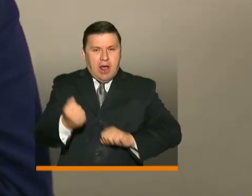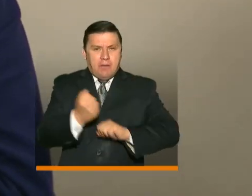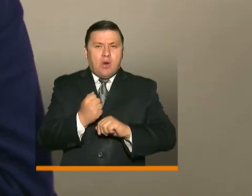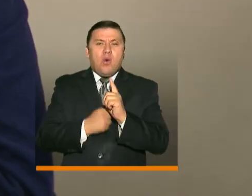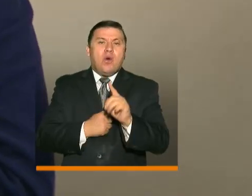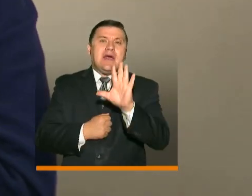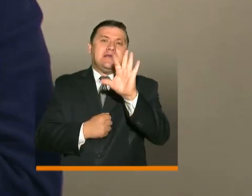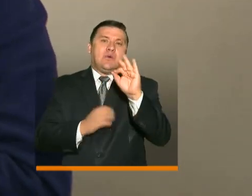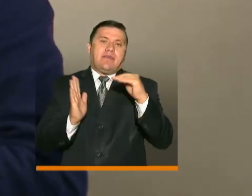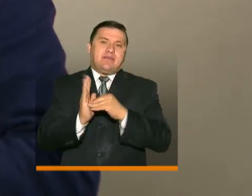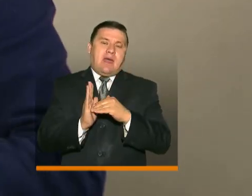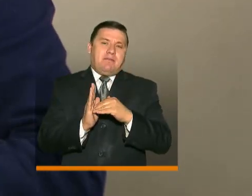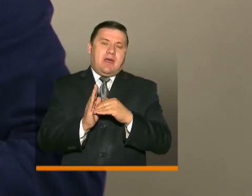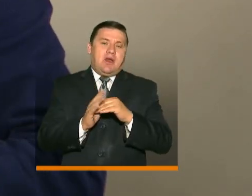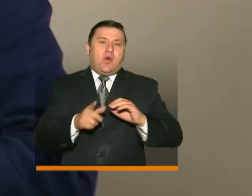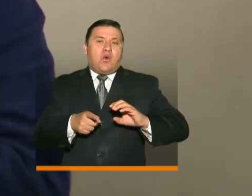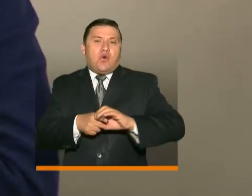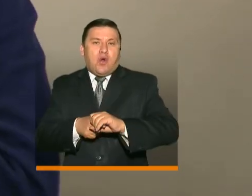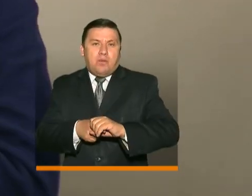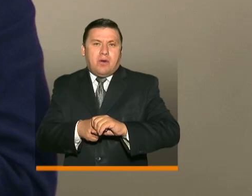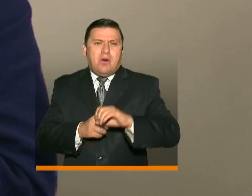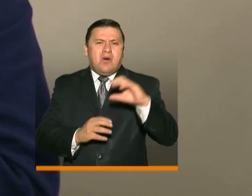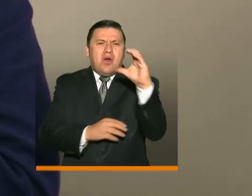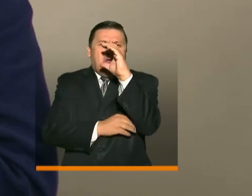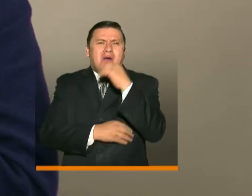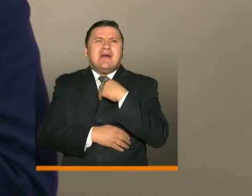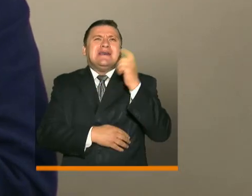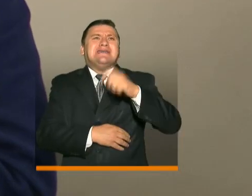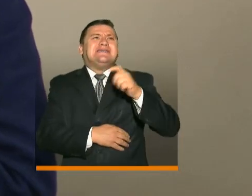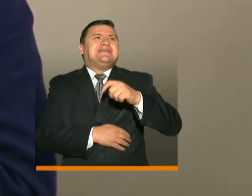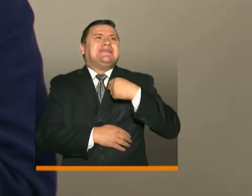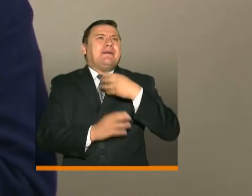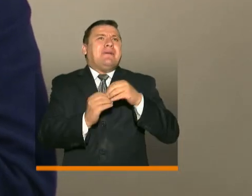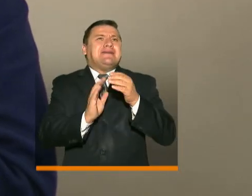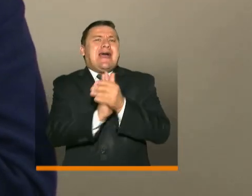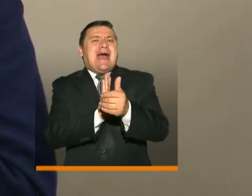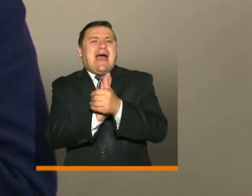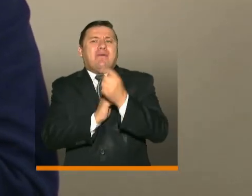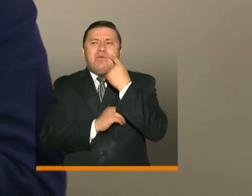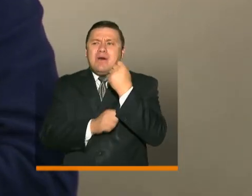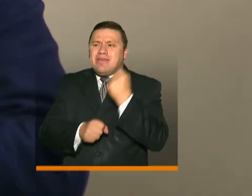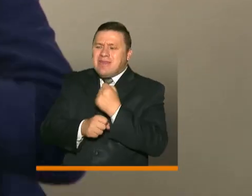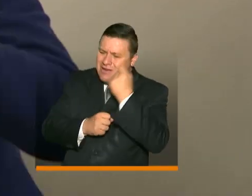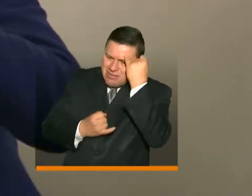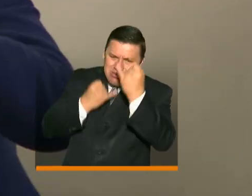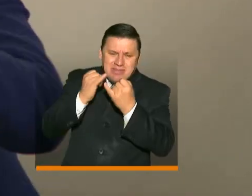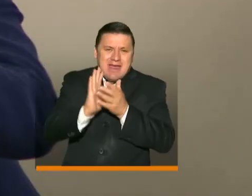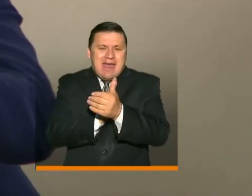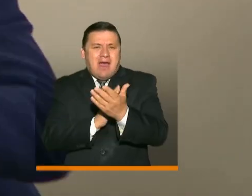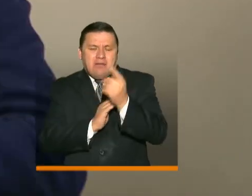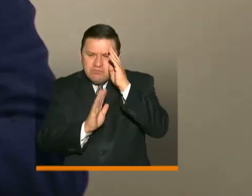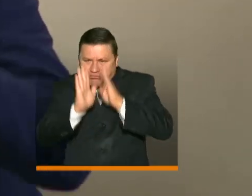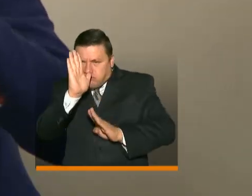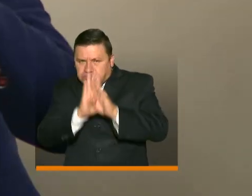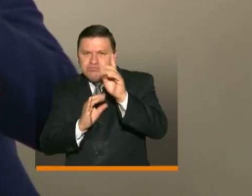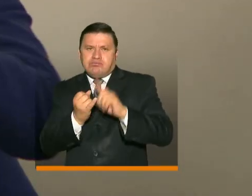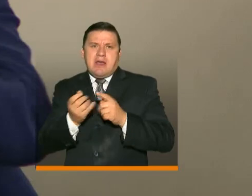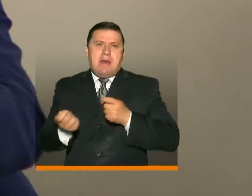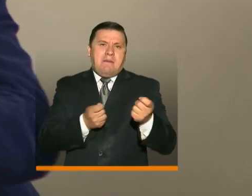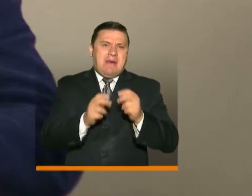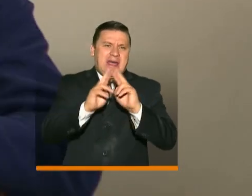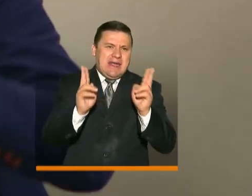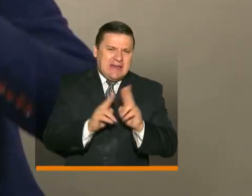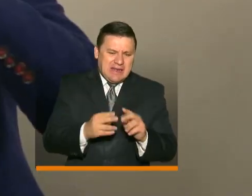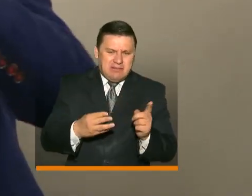50.000 cupos para esos colombianos que necesitan desarrollar más habilidades en busca de empleo. Son habilidades en emprendimiento, en manejo de